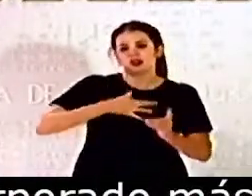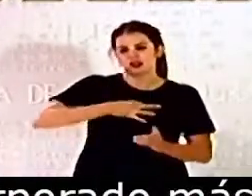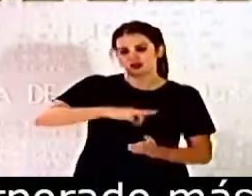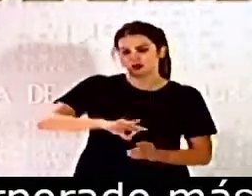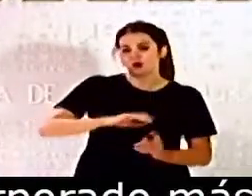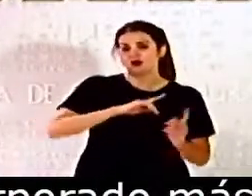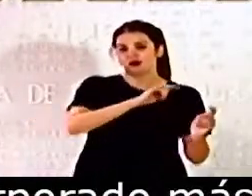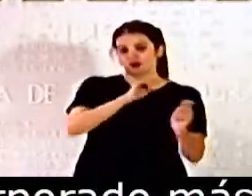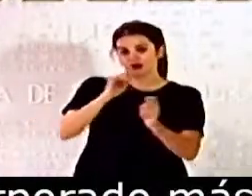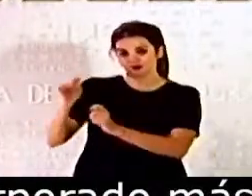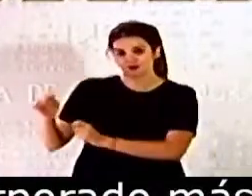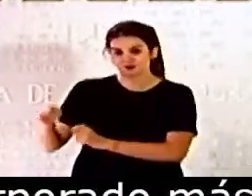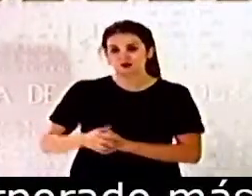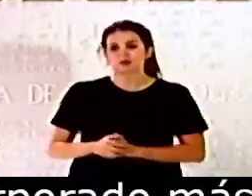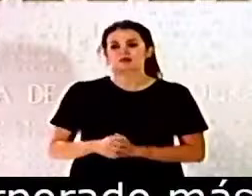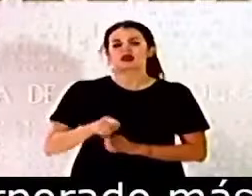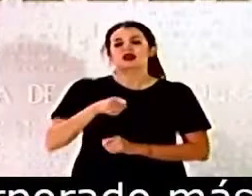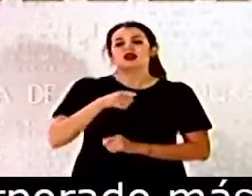De los